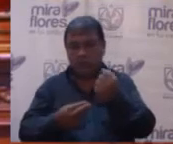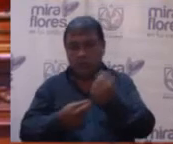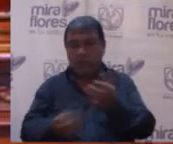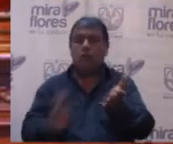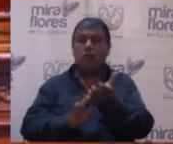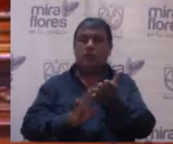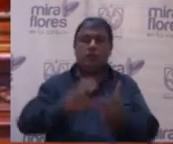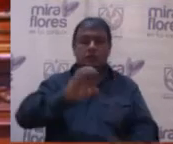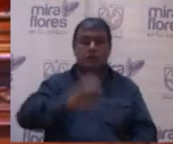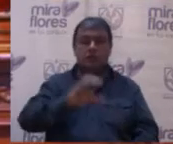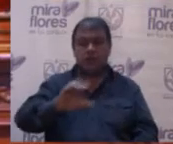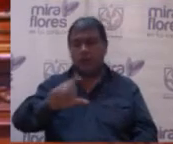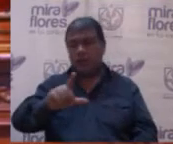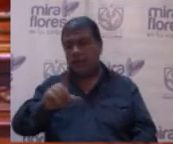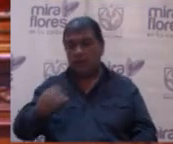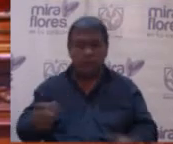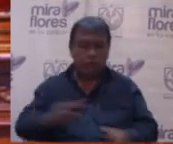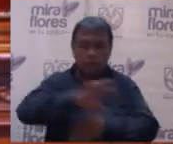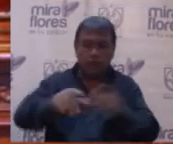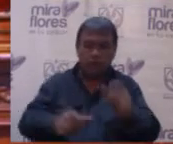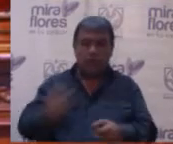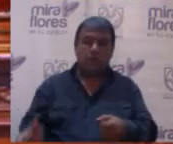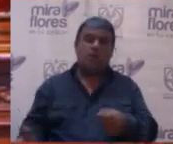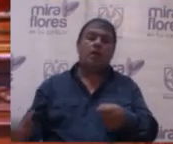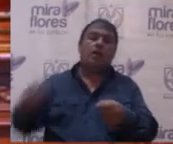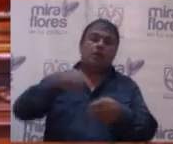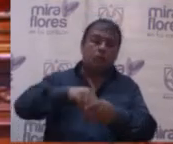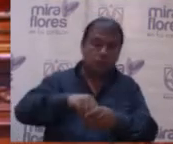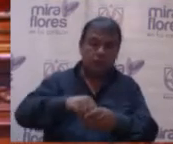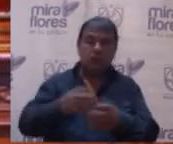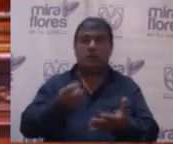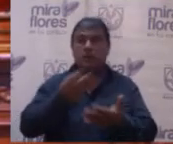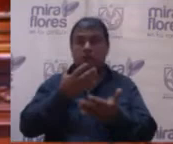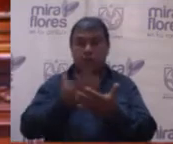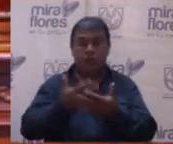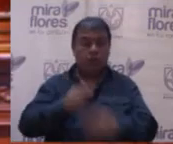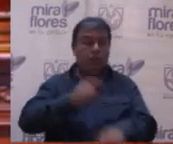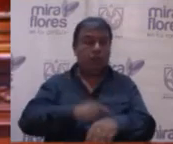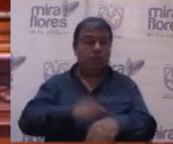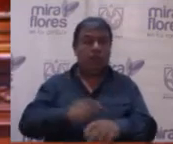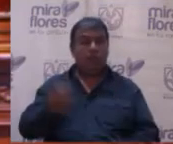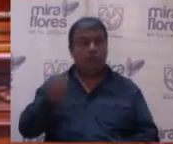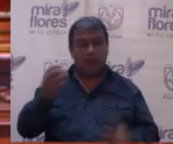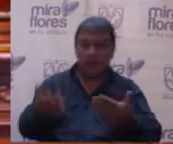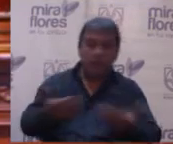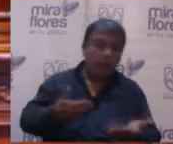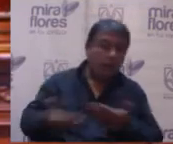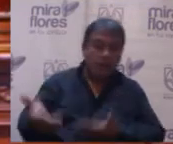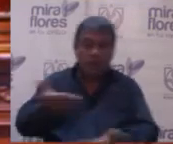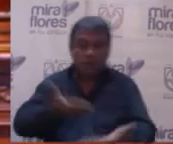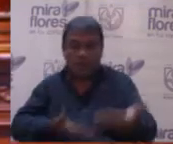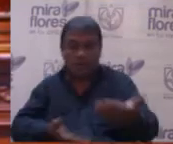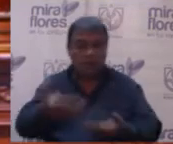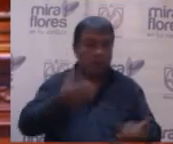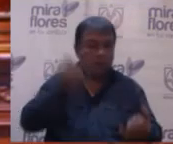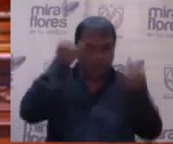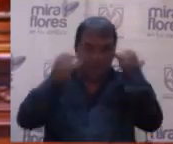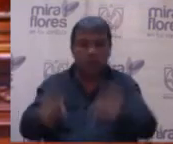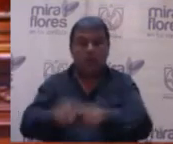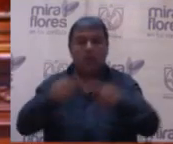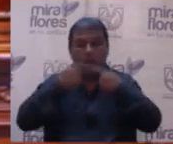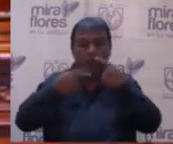y todas las personas que están involucradas, ¿no? Entonces, creo que es un momento propicio para intercambiar estas ideas y contar